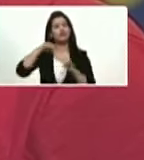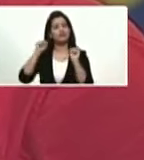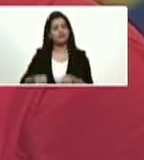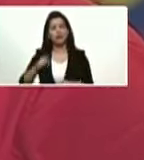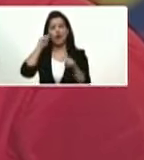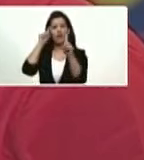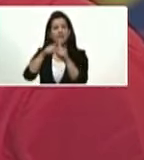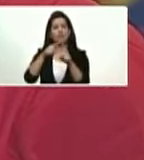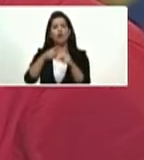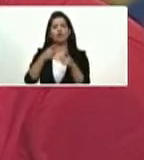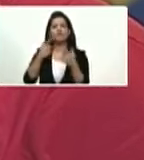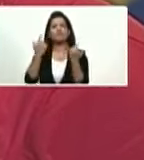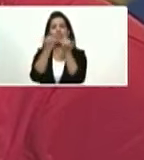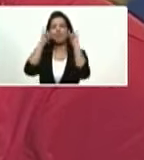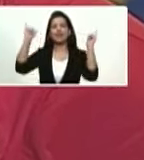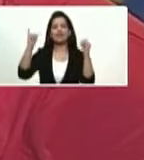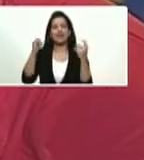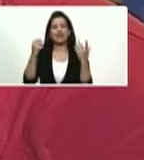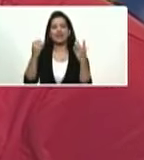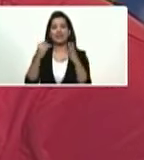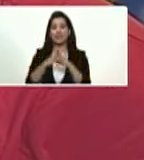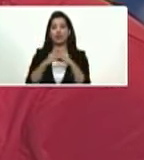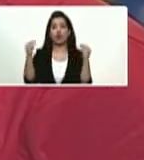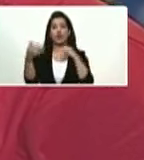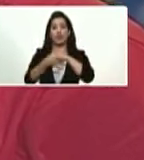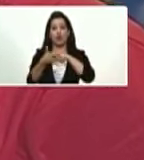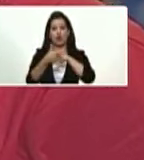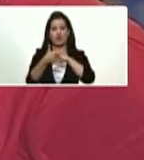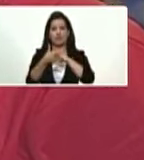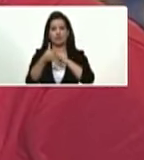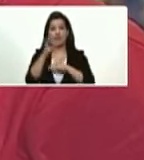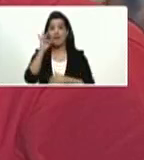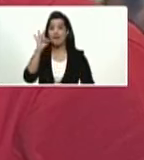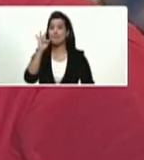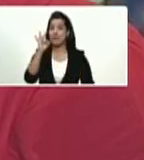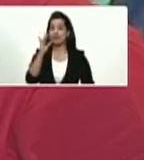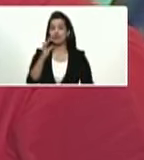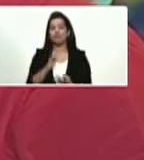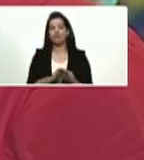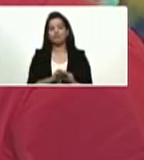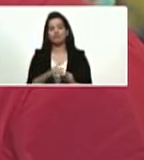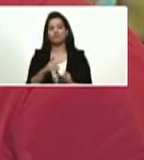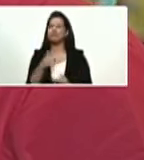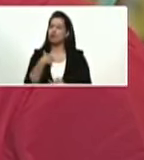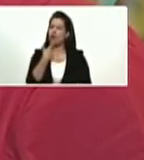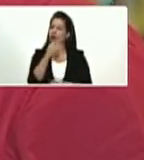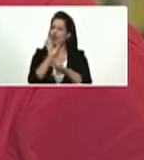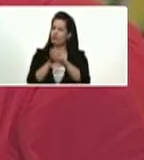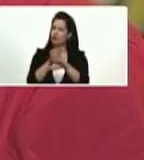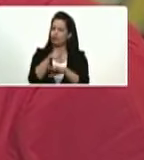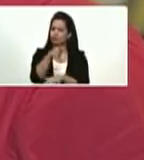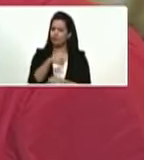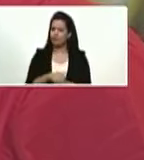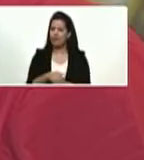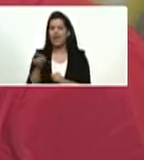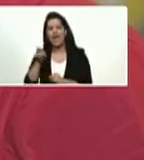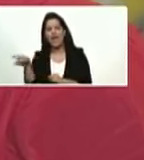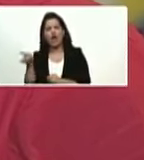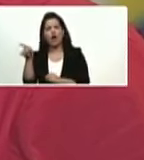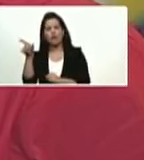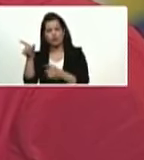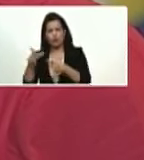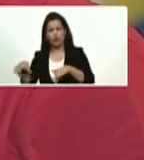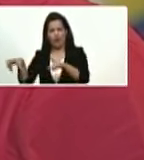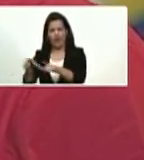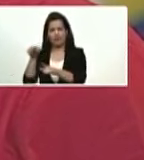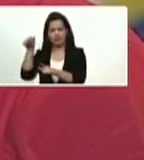aparte de lo que dijeron aquí los compañeros, voy a hacer mención a un ensayo que se hizo en Morizal de